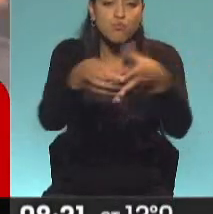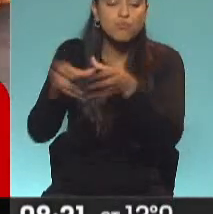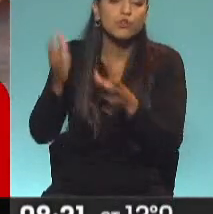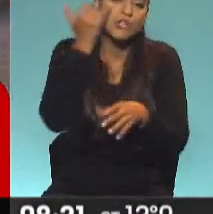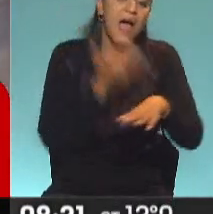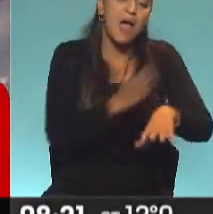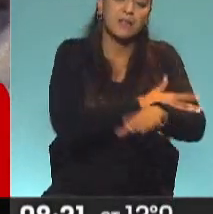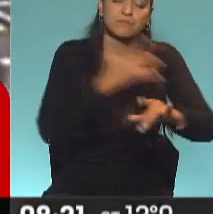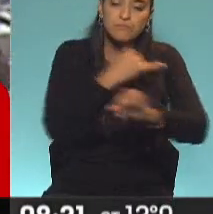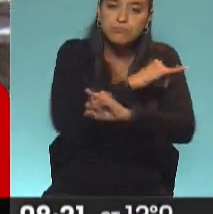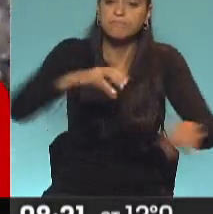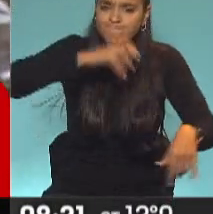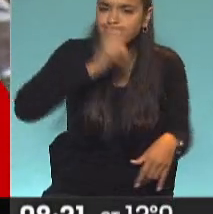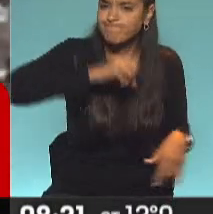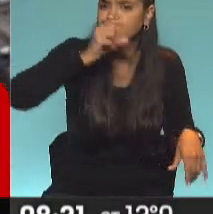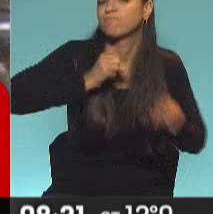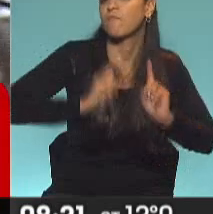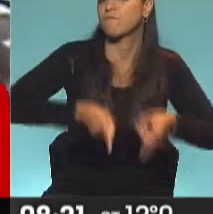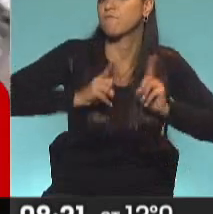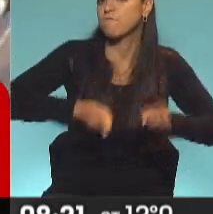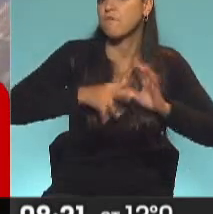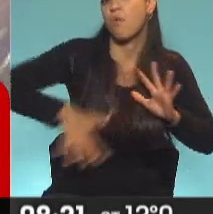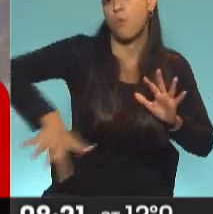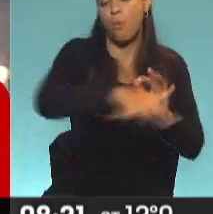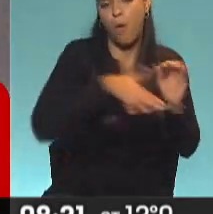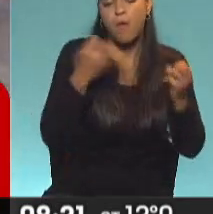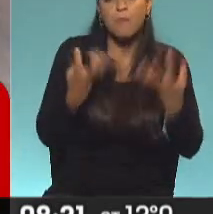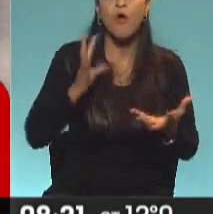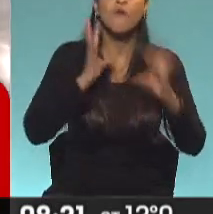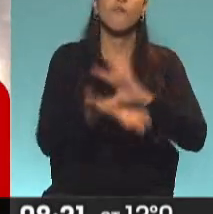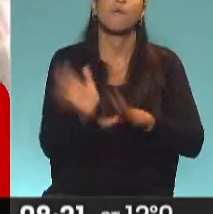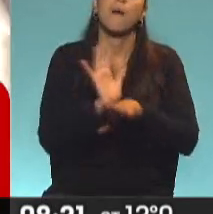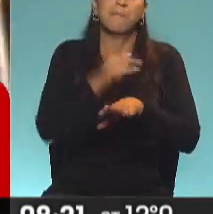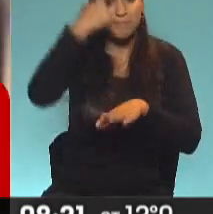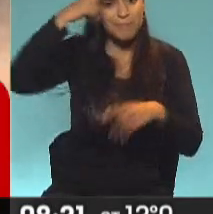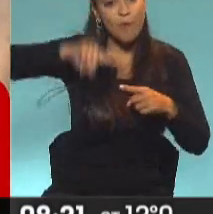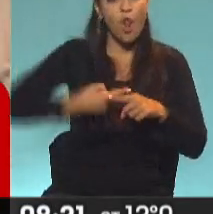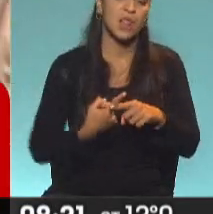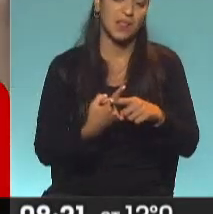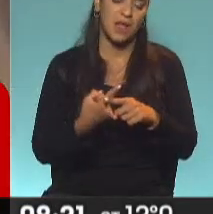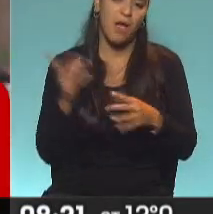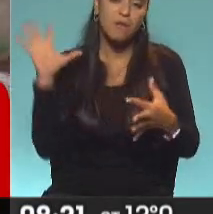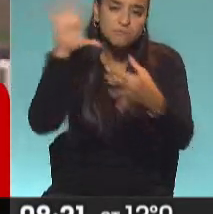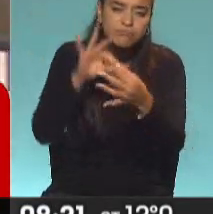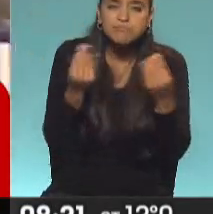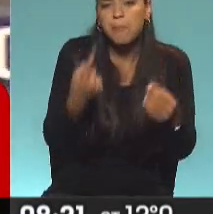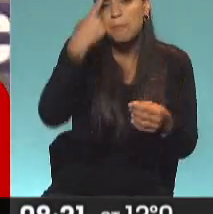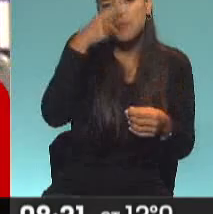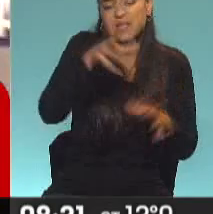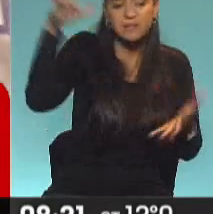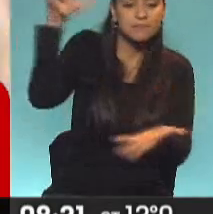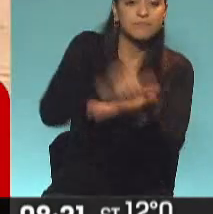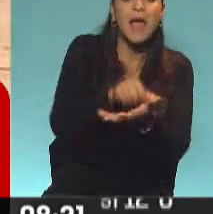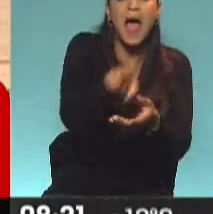anunciado que iban a resistir y que iban a permanecer en el lugar, porque tienen una posición política que precisamente considera las tomas como